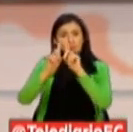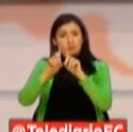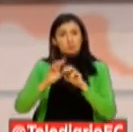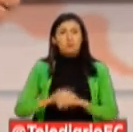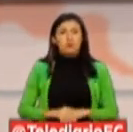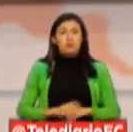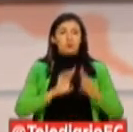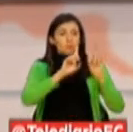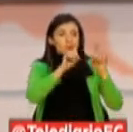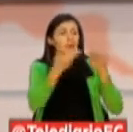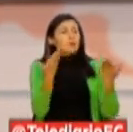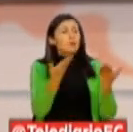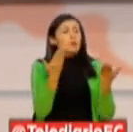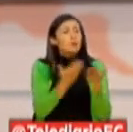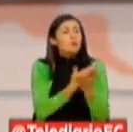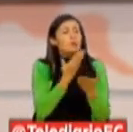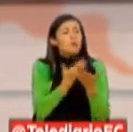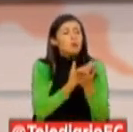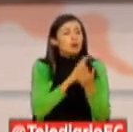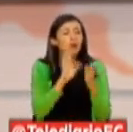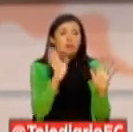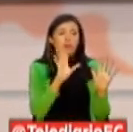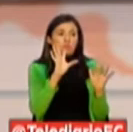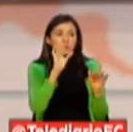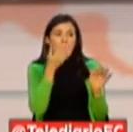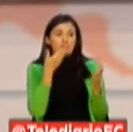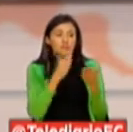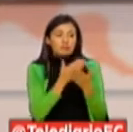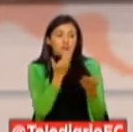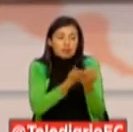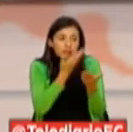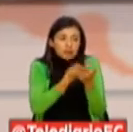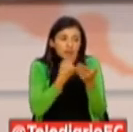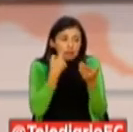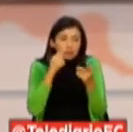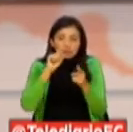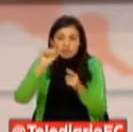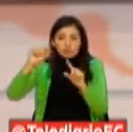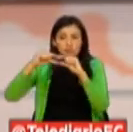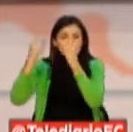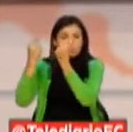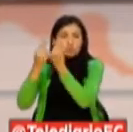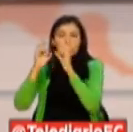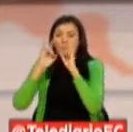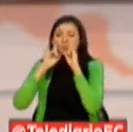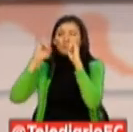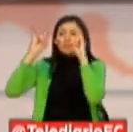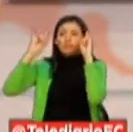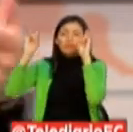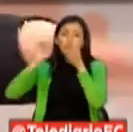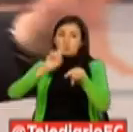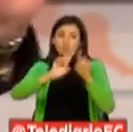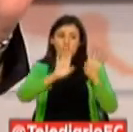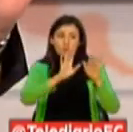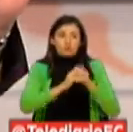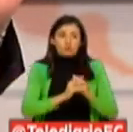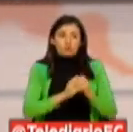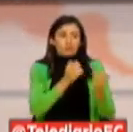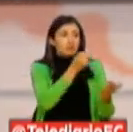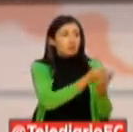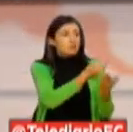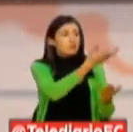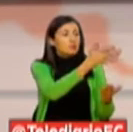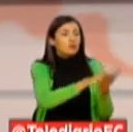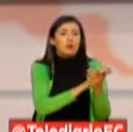que cuándo iban a hacer la fanesca. No, le dijeron. Eso es plato de blancos. Y fueron a comprar un